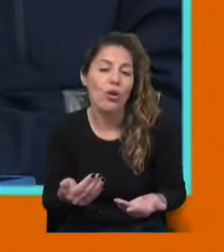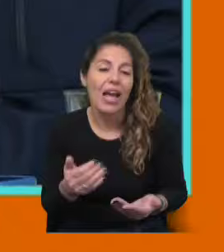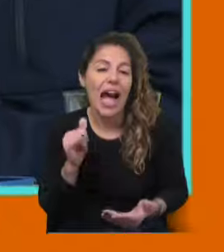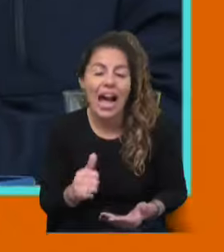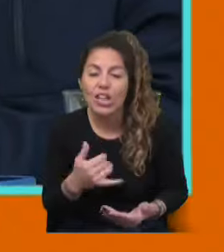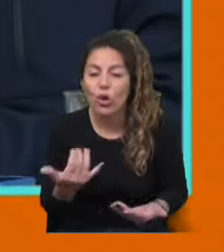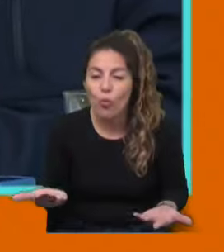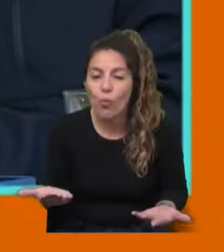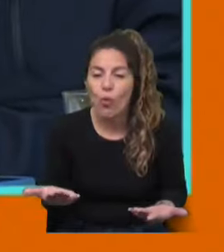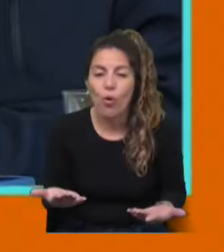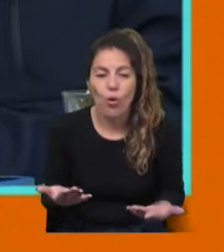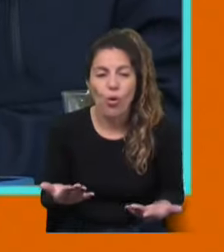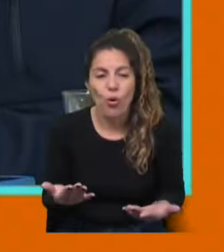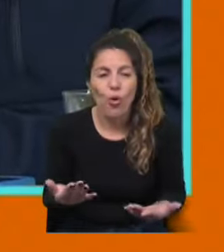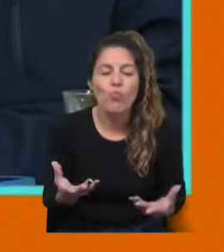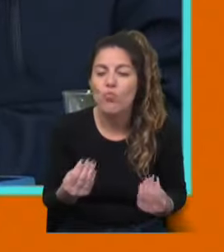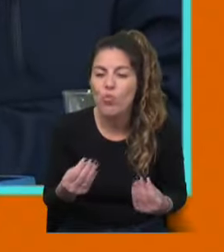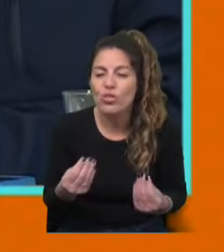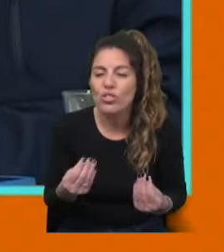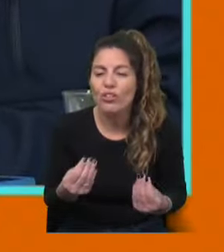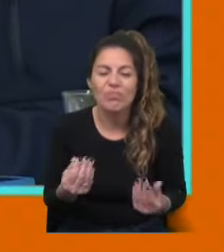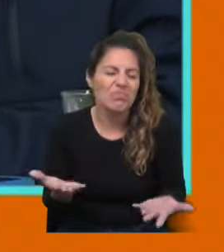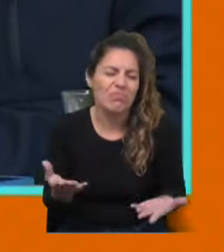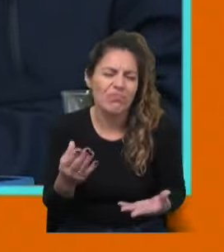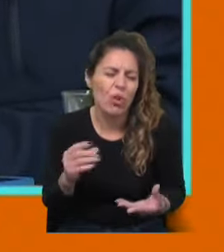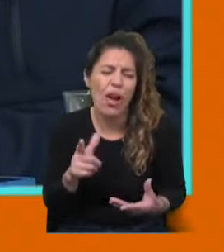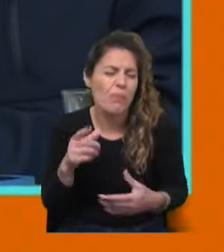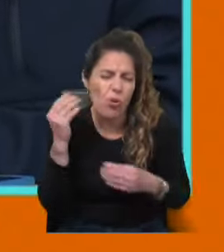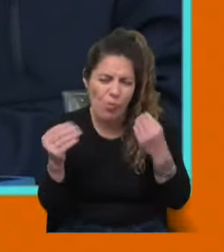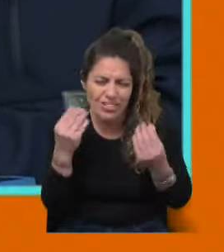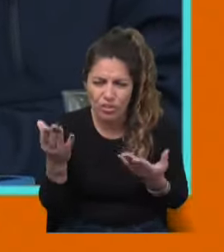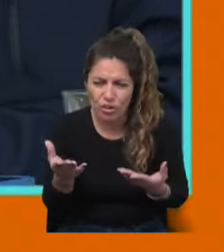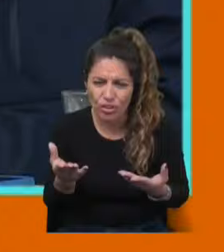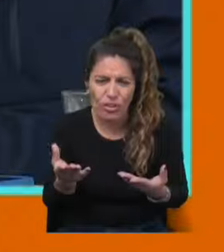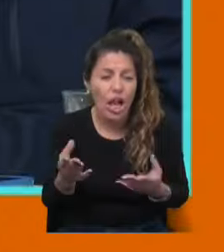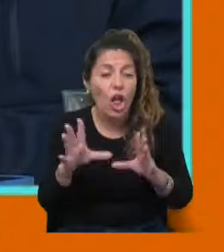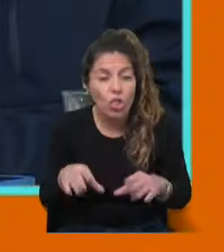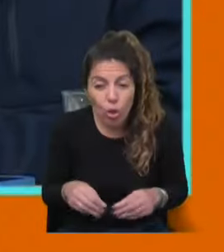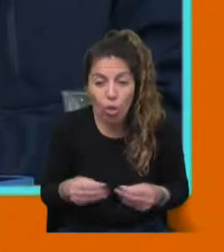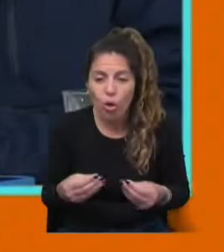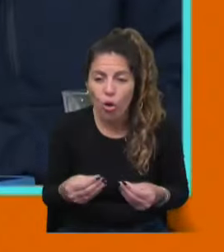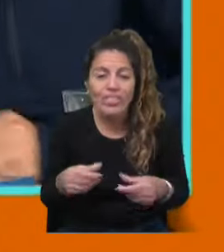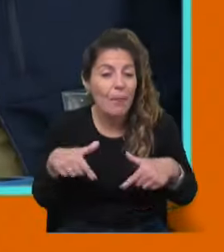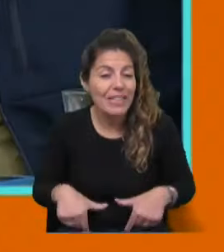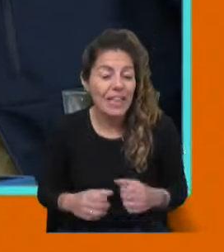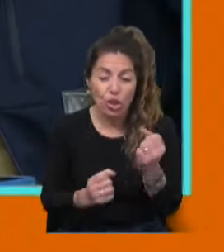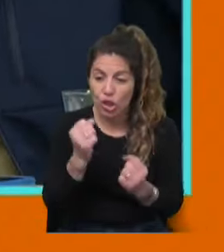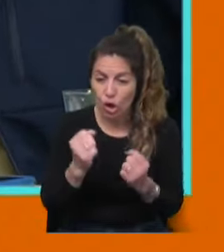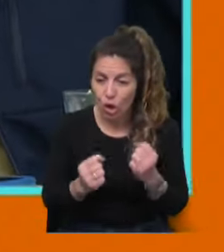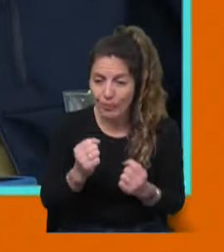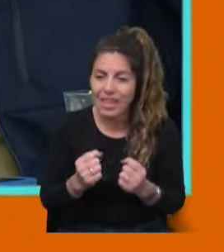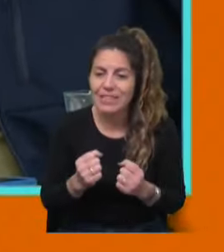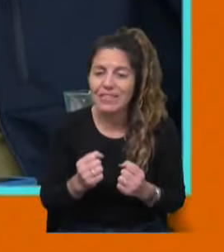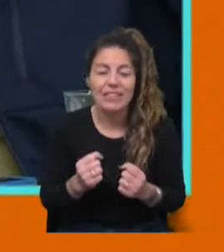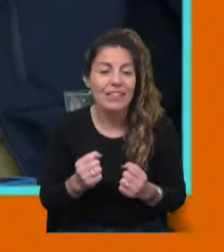como demasiada desidia, ¿no? Y todo esto es del Ministerio de Economía y Finanzas